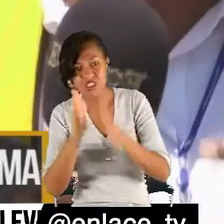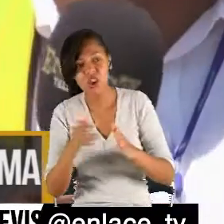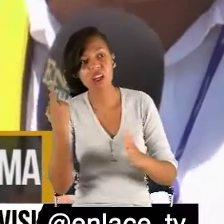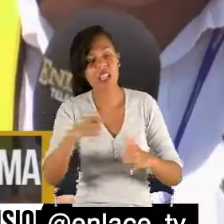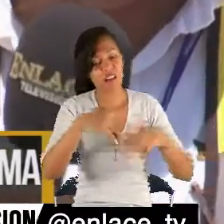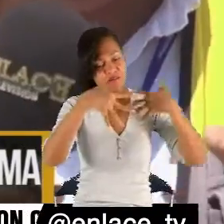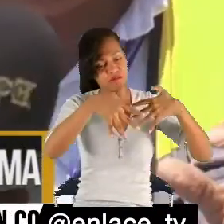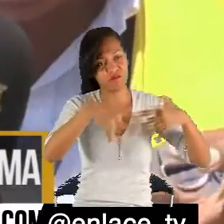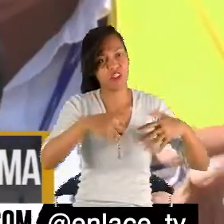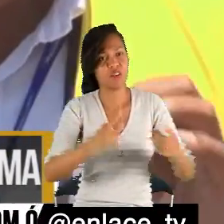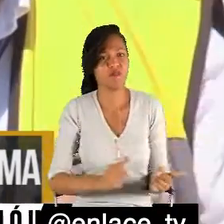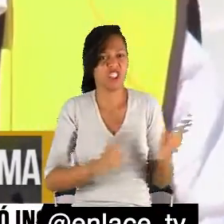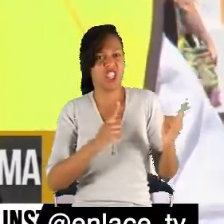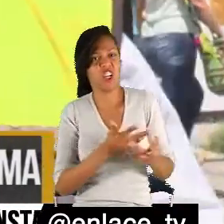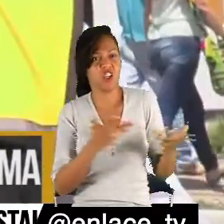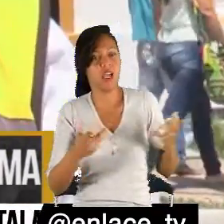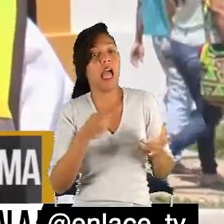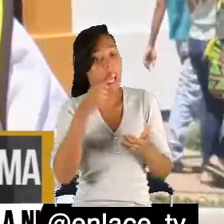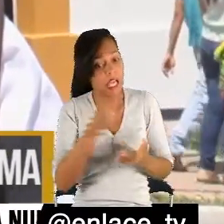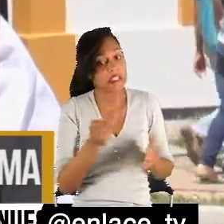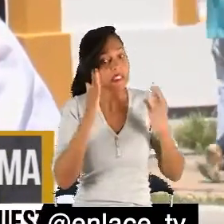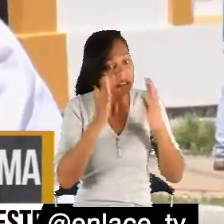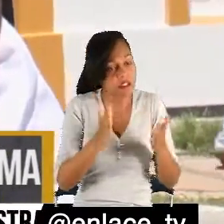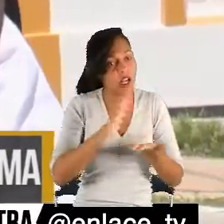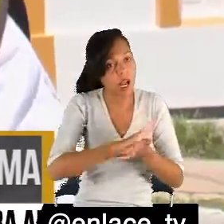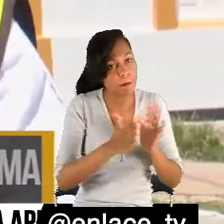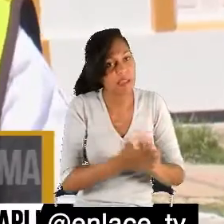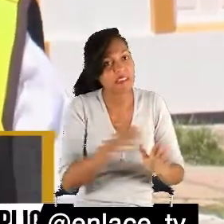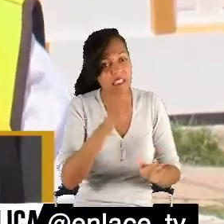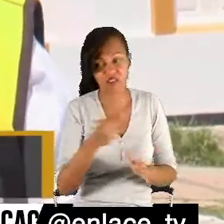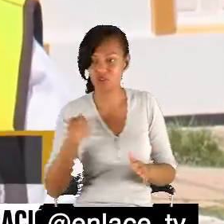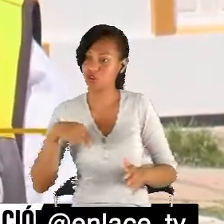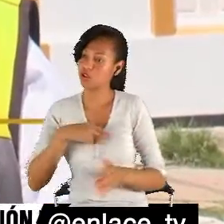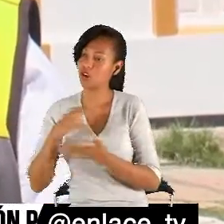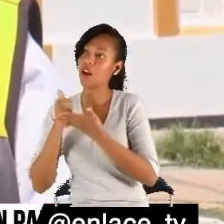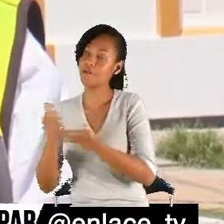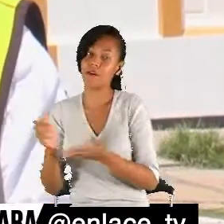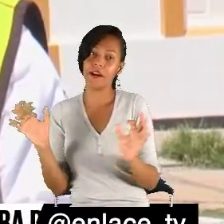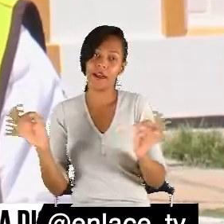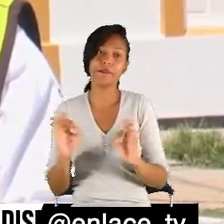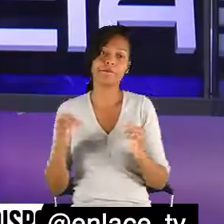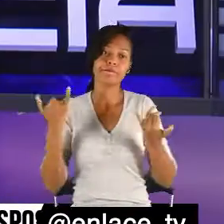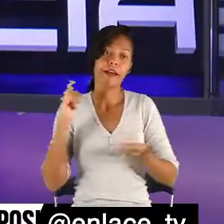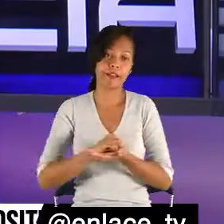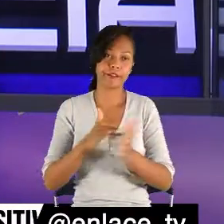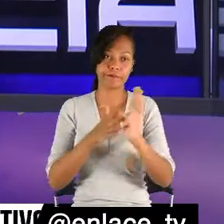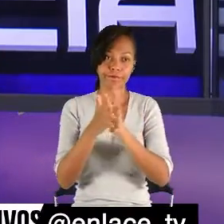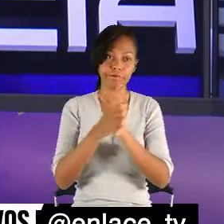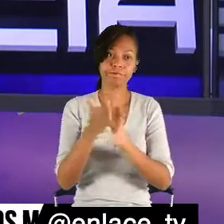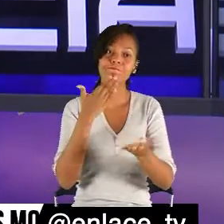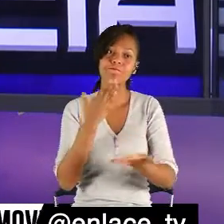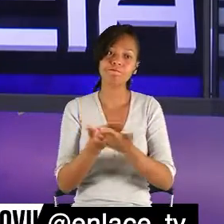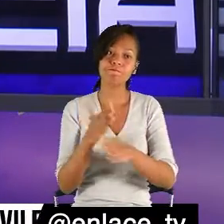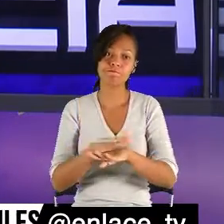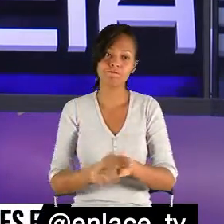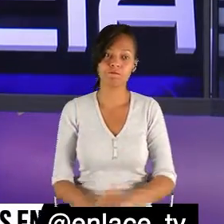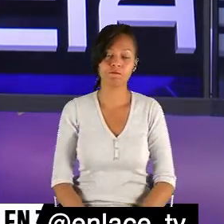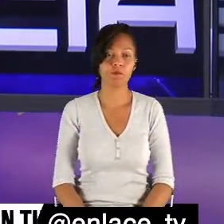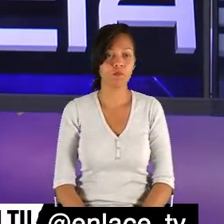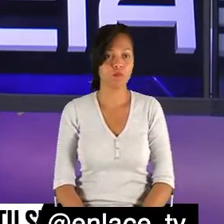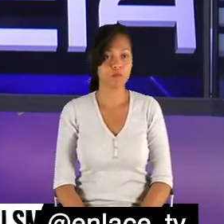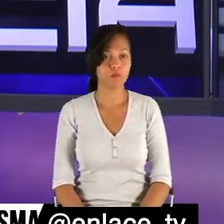paro agrario en este sector de la lizama hablando para él hace noticia continuamente desinformación buenas tardes gracias pero muy buenas tardes